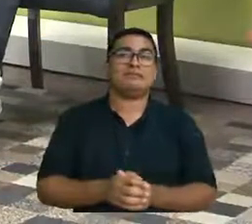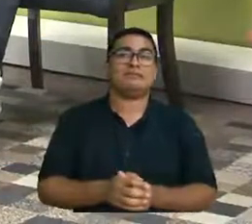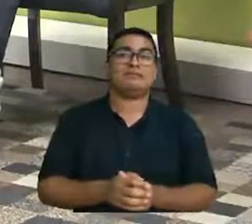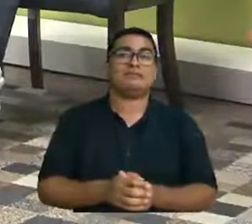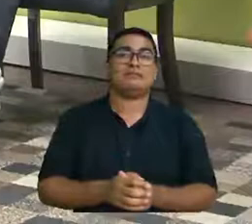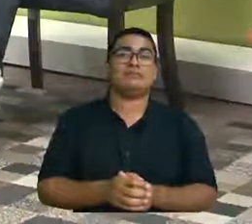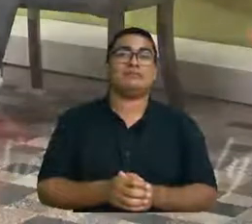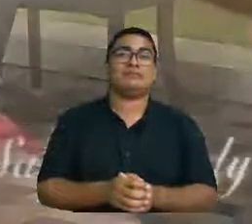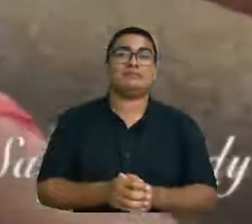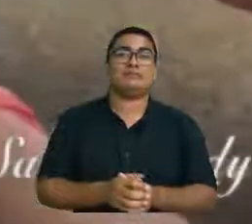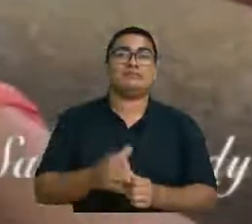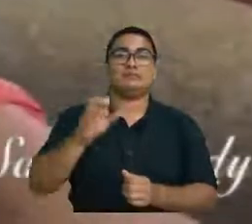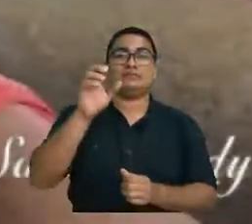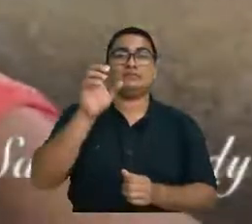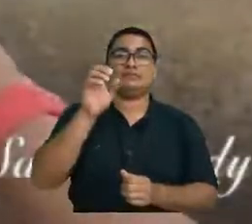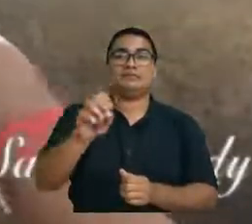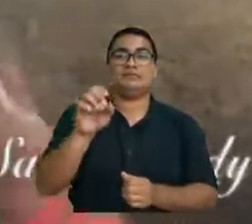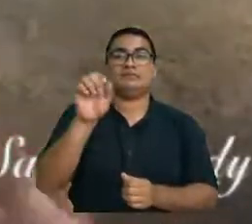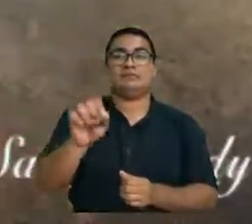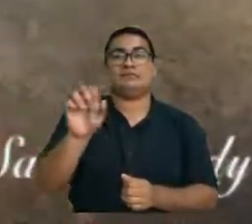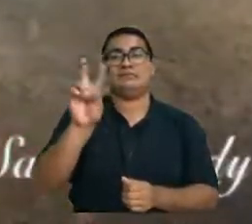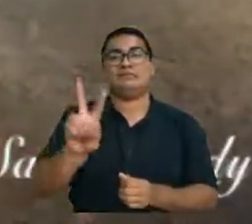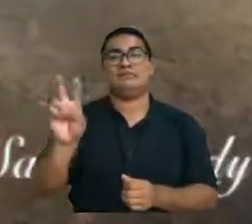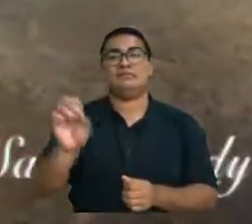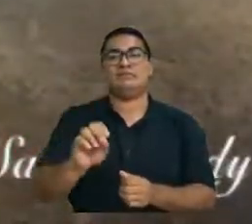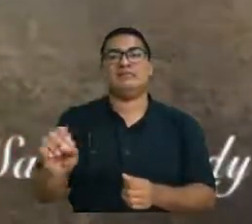expuestas pueden ir al 0.2% hasta el